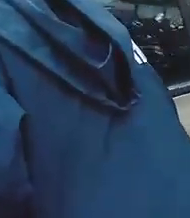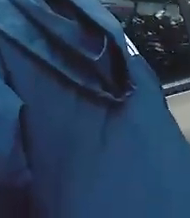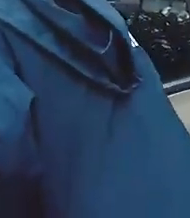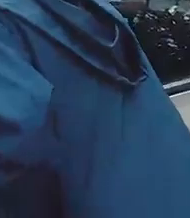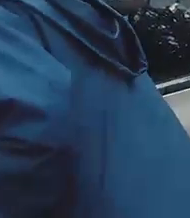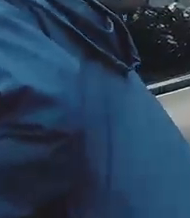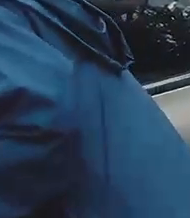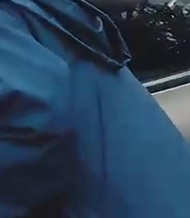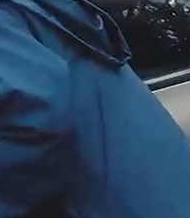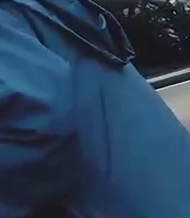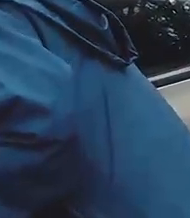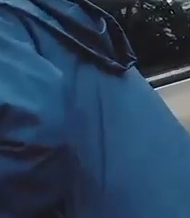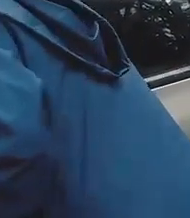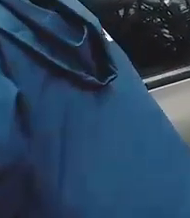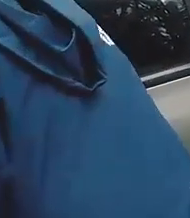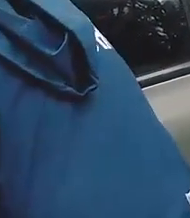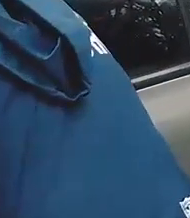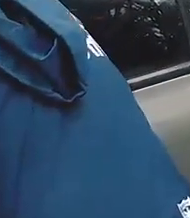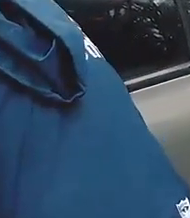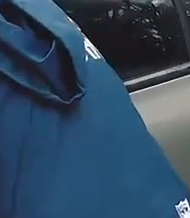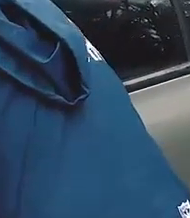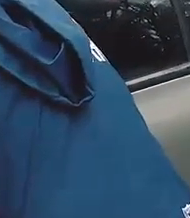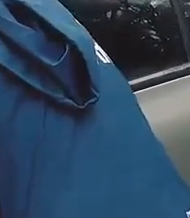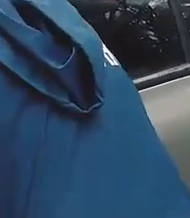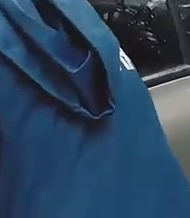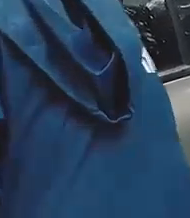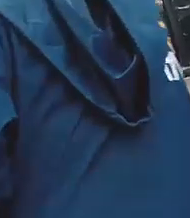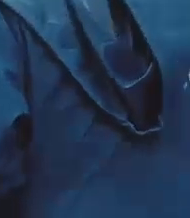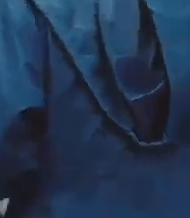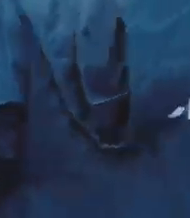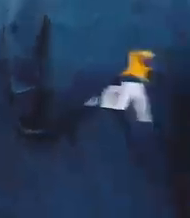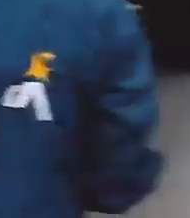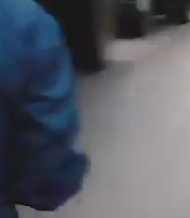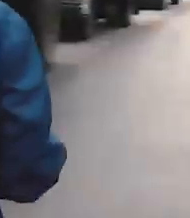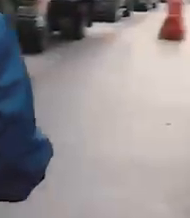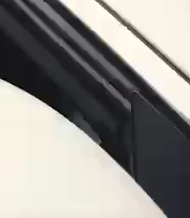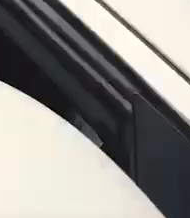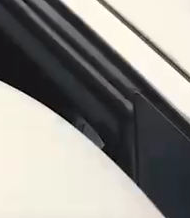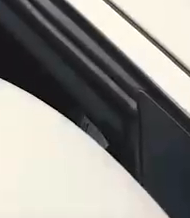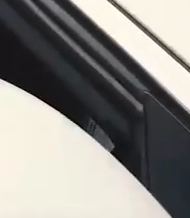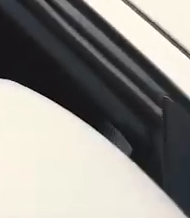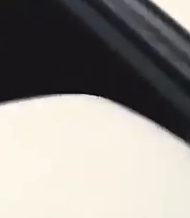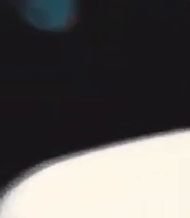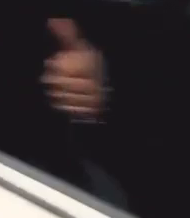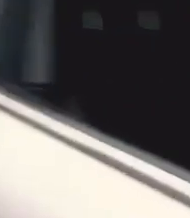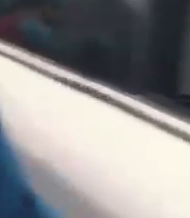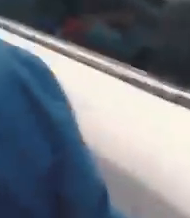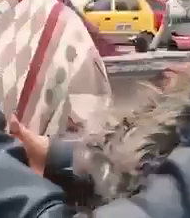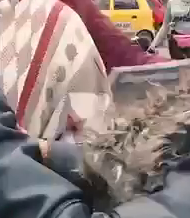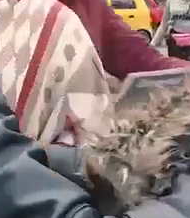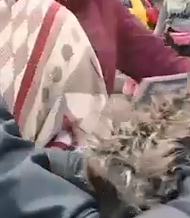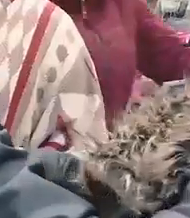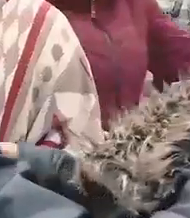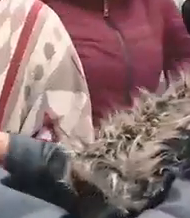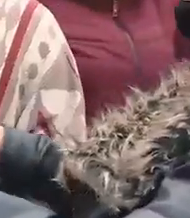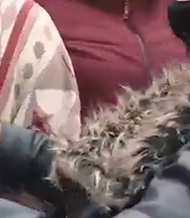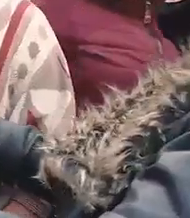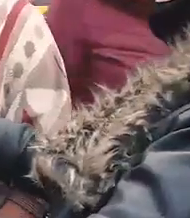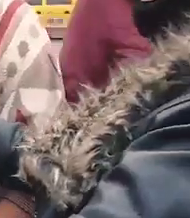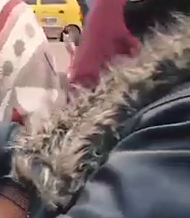Nuestro informe del primer año. Gracias. Vamos a salir adelante. Gracias. Que estén bien. Muy bien. Gracias. Gracias.